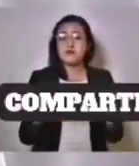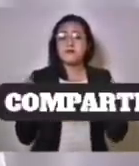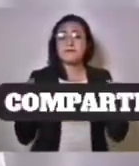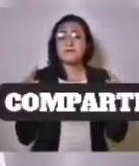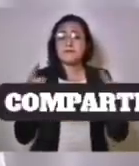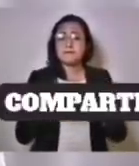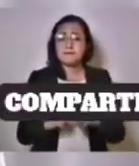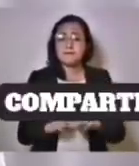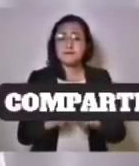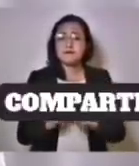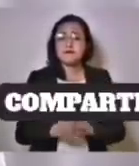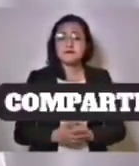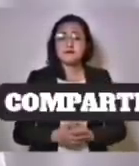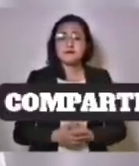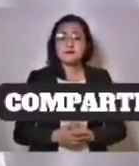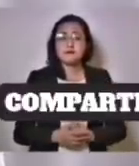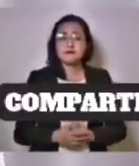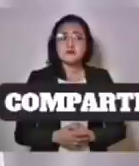maestros,